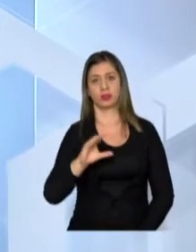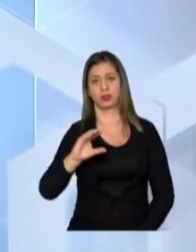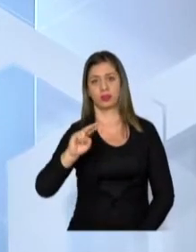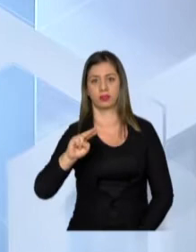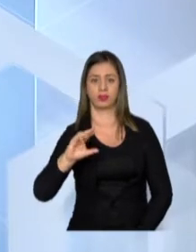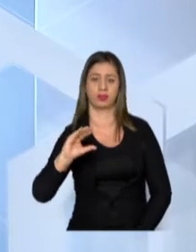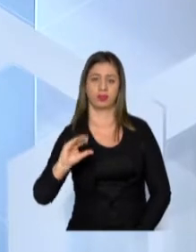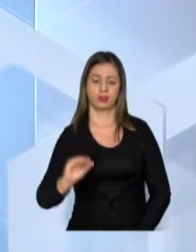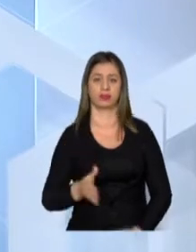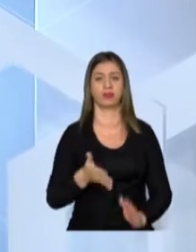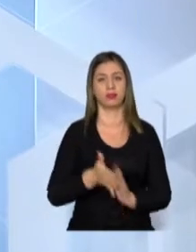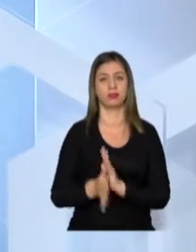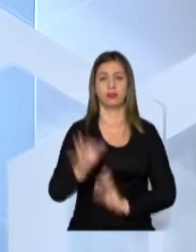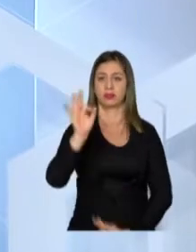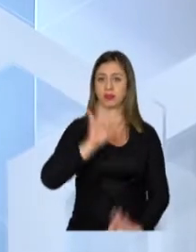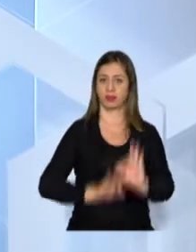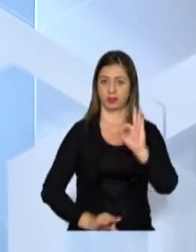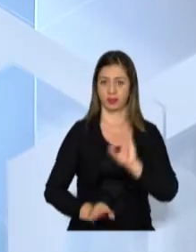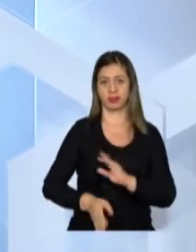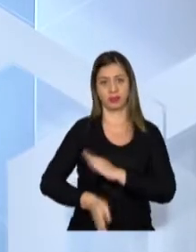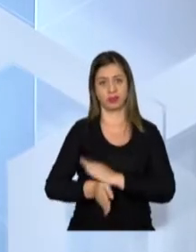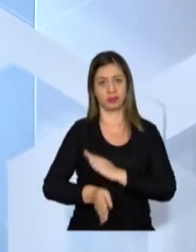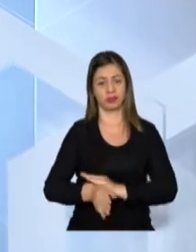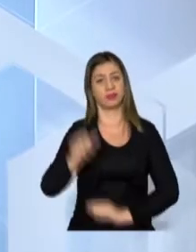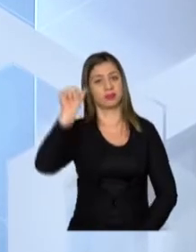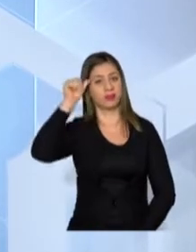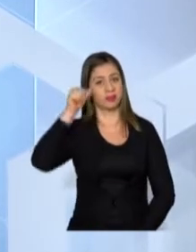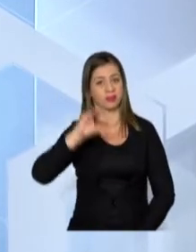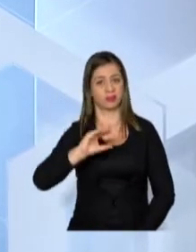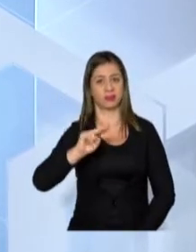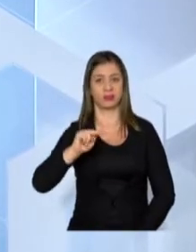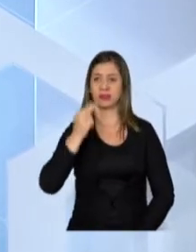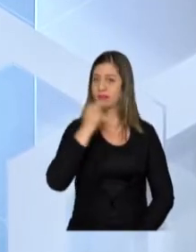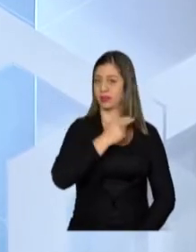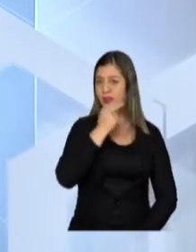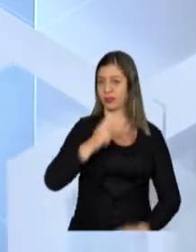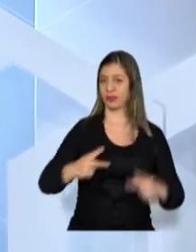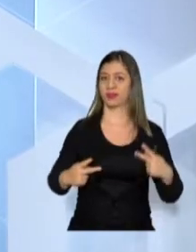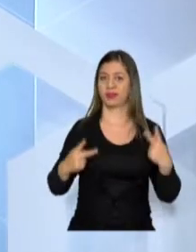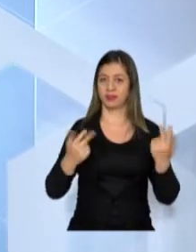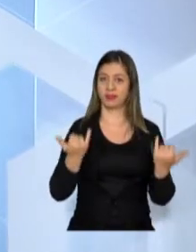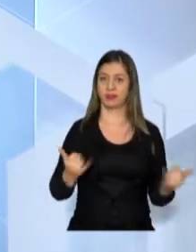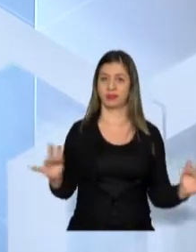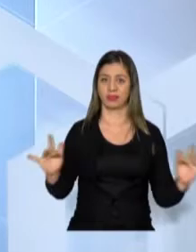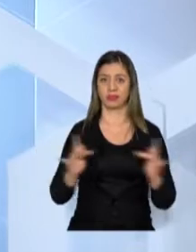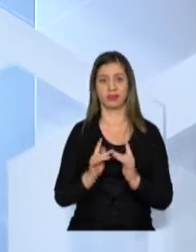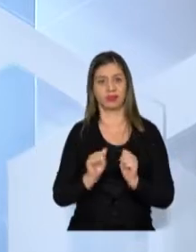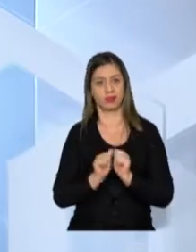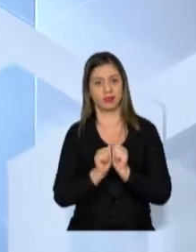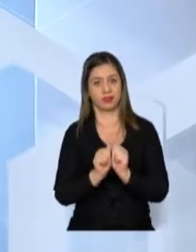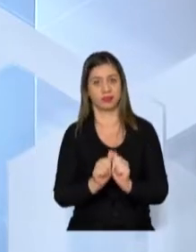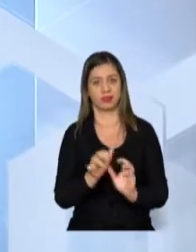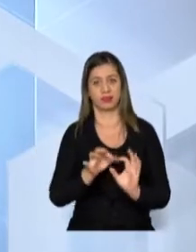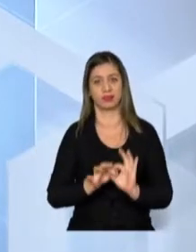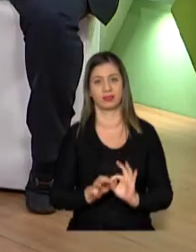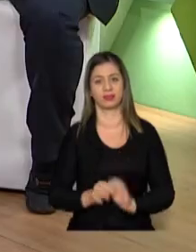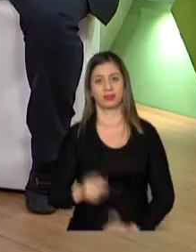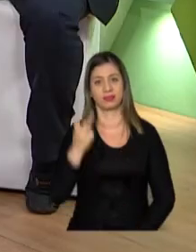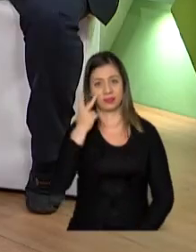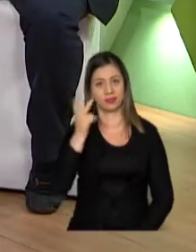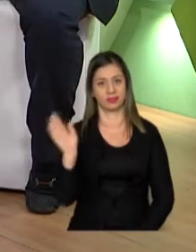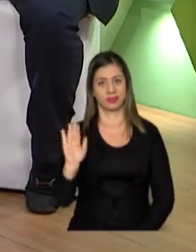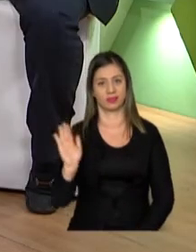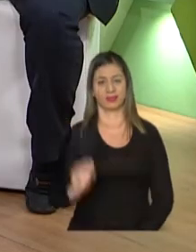youtube.com/informativoCBC. Sigan en sintonía de Telepacífico y recuerden que en la CBC estamos comprometidos con la vida y ahora más cerca de la gente. Hasta la próxima.